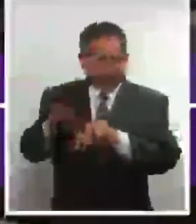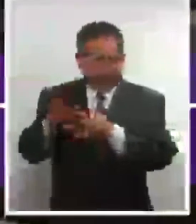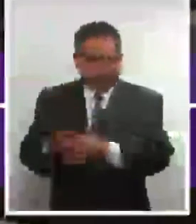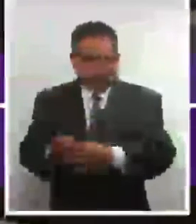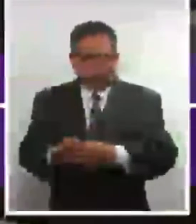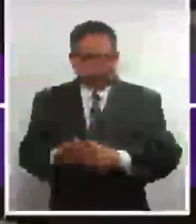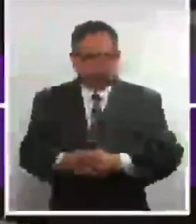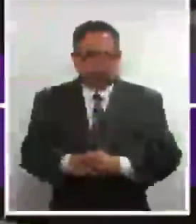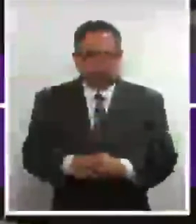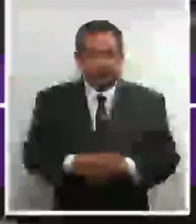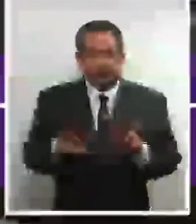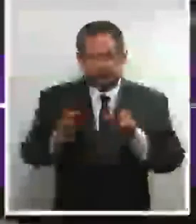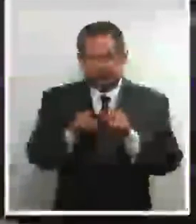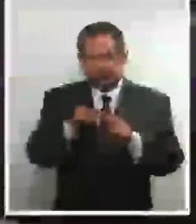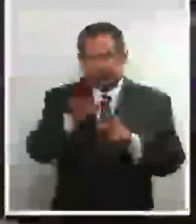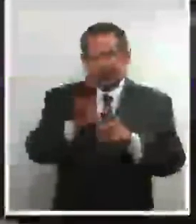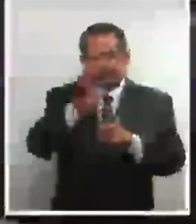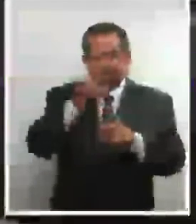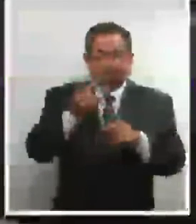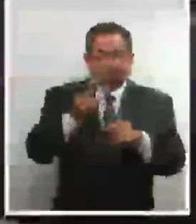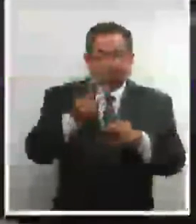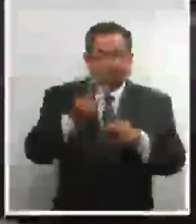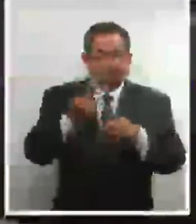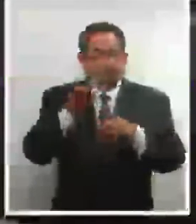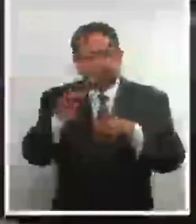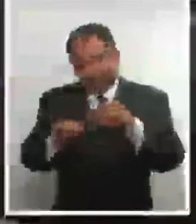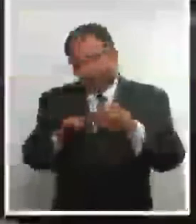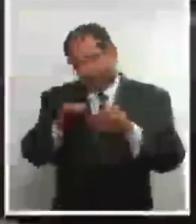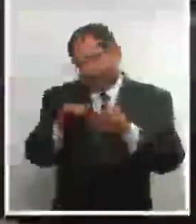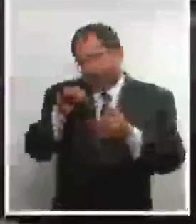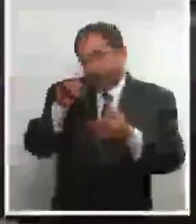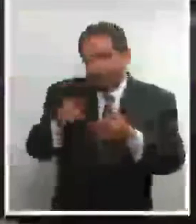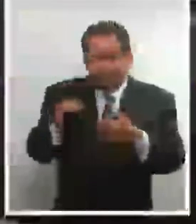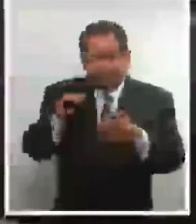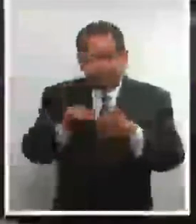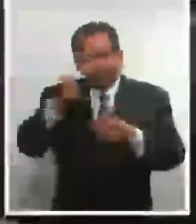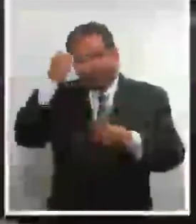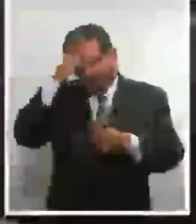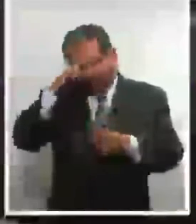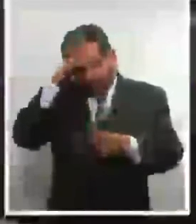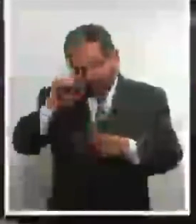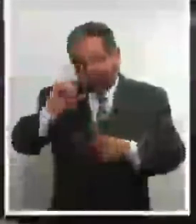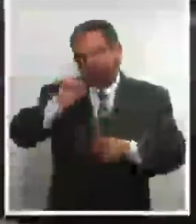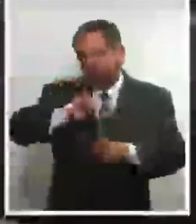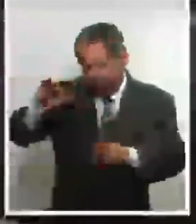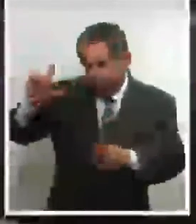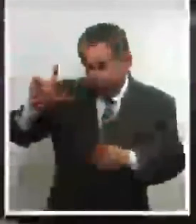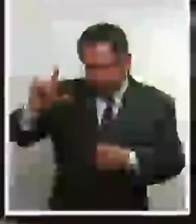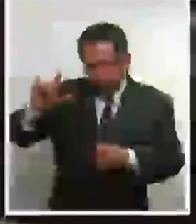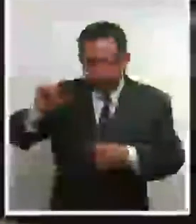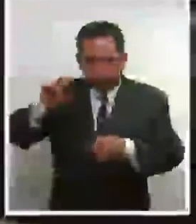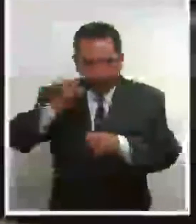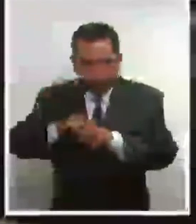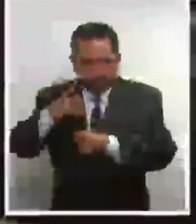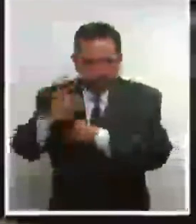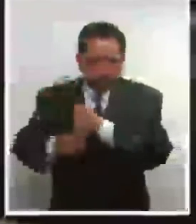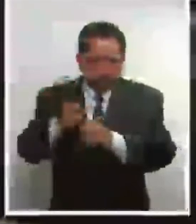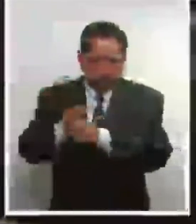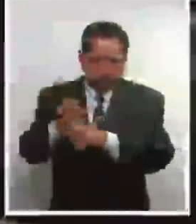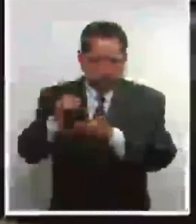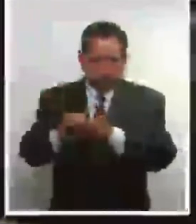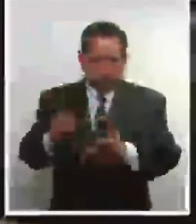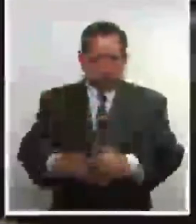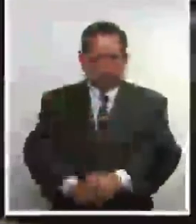de que se trata. En consecuencia, parecería que habría que agregar por lo menos experiencia profesional en los 5 años